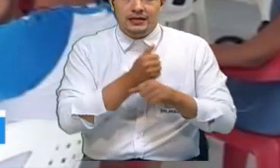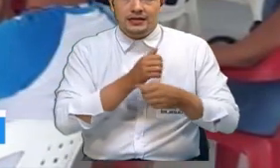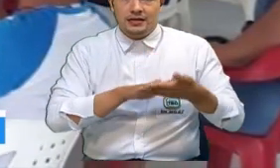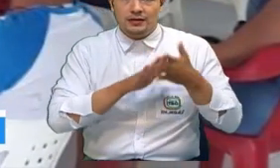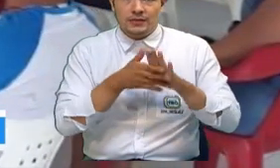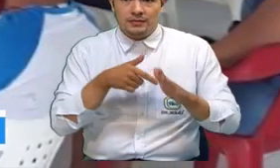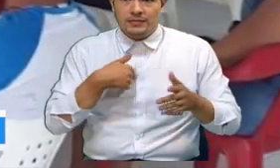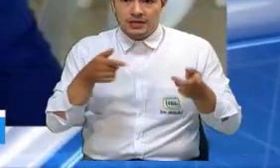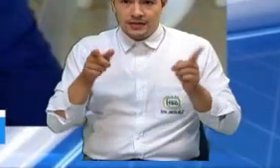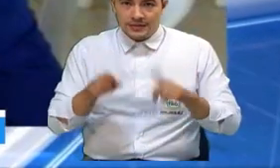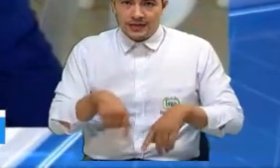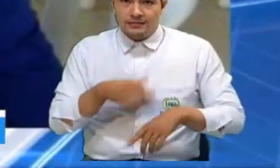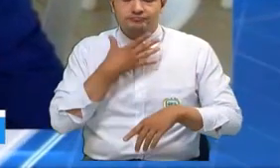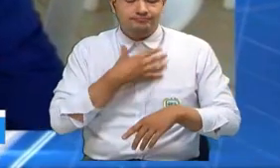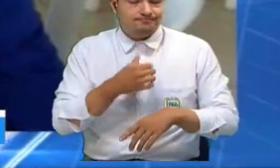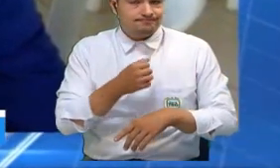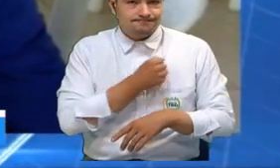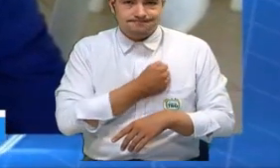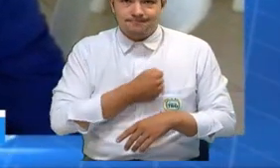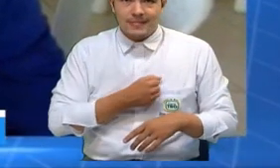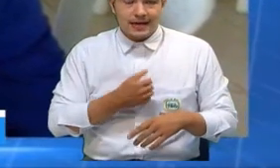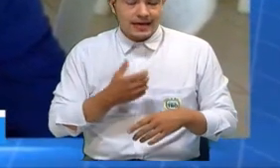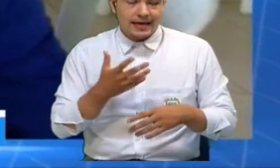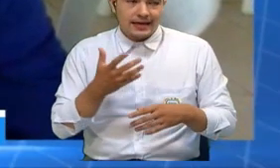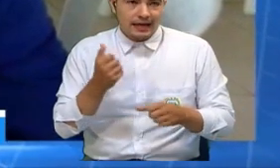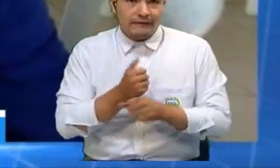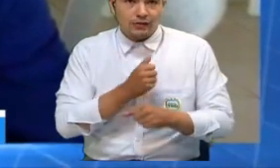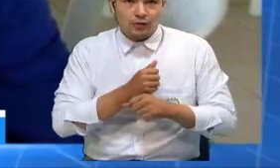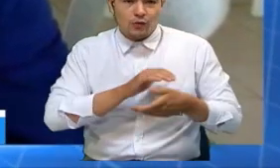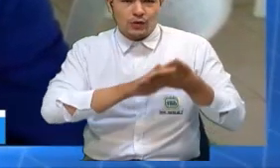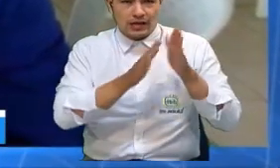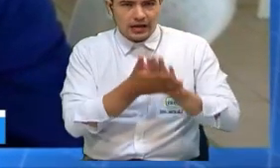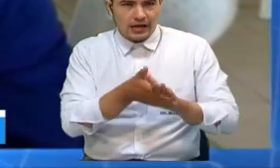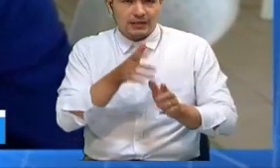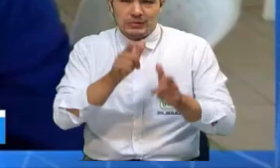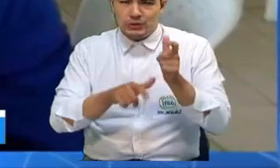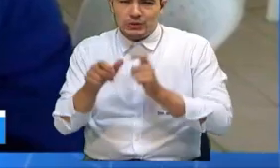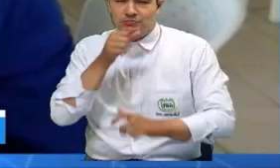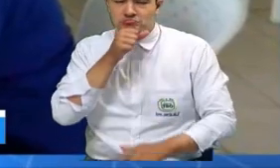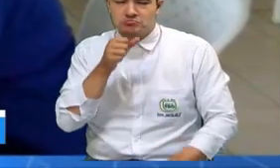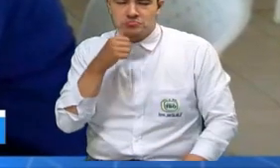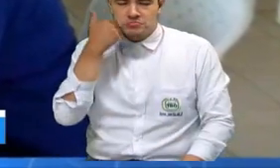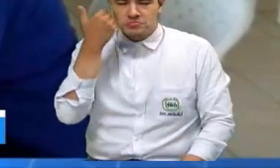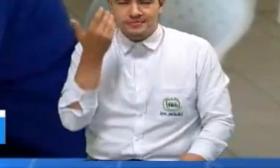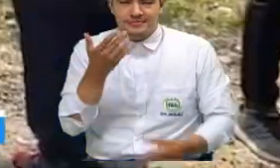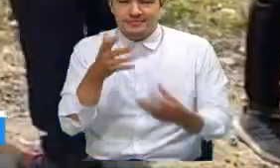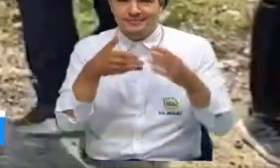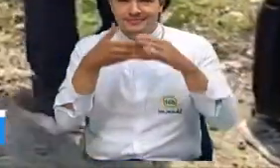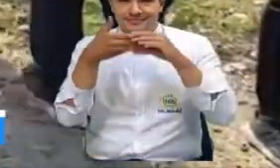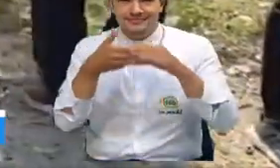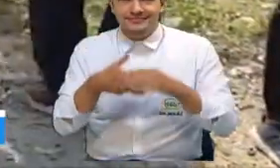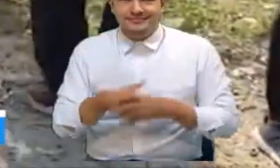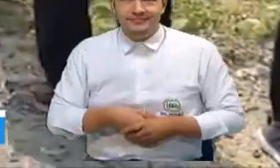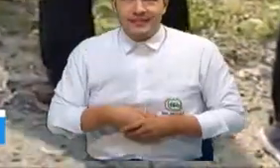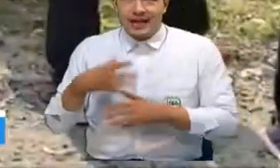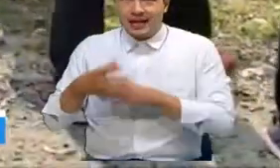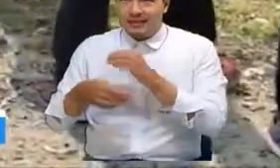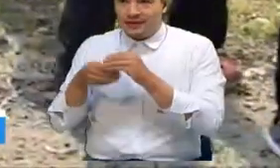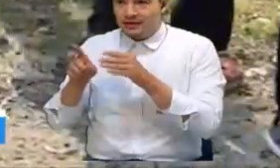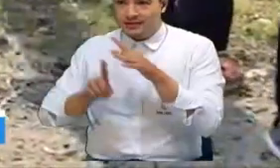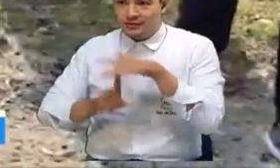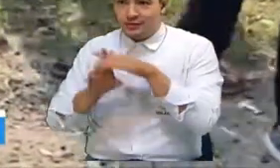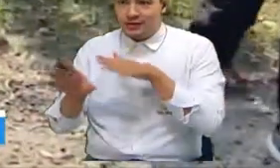esa es mi pasión, la comunidad, trabajando con adultos mayores. Nada, entonces aparece